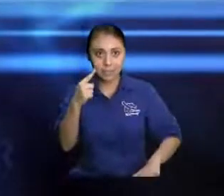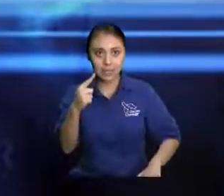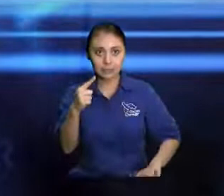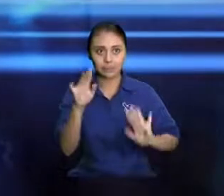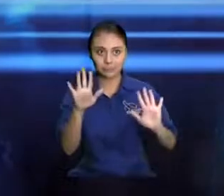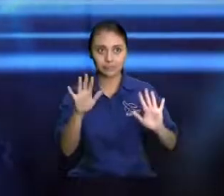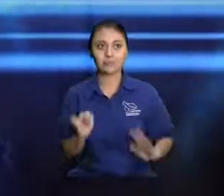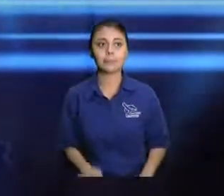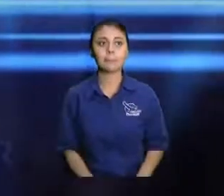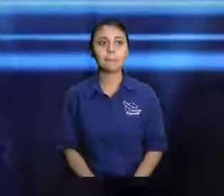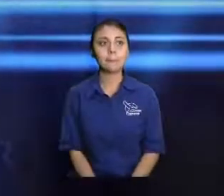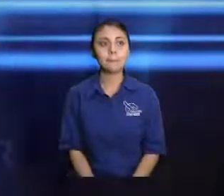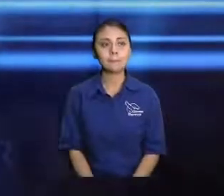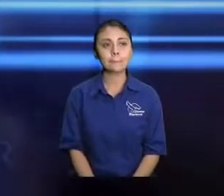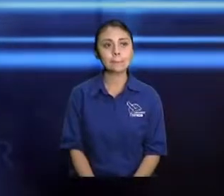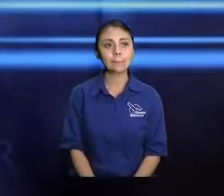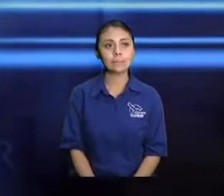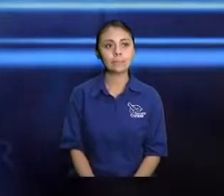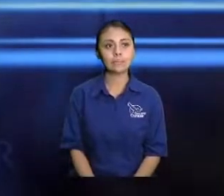mire este.